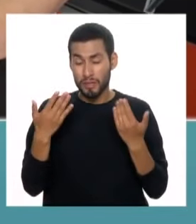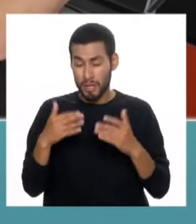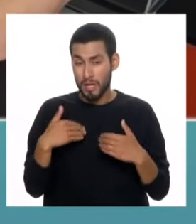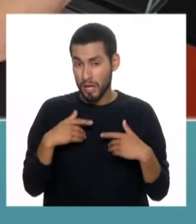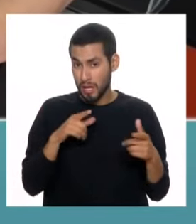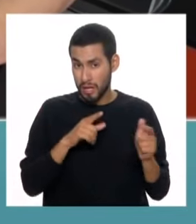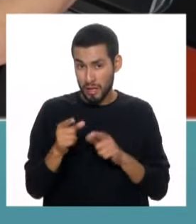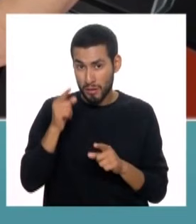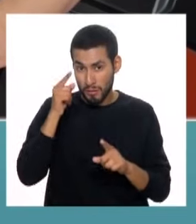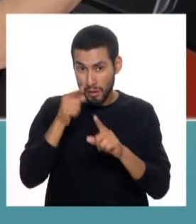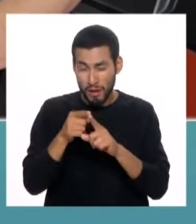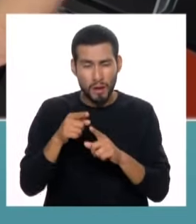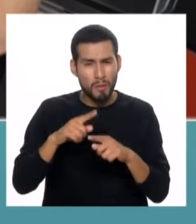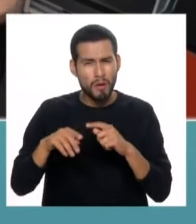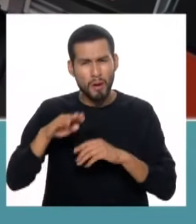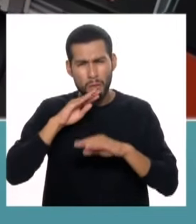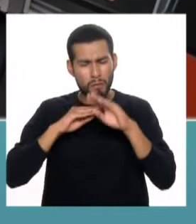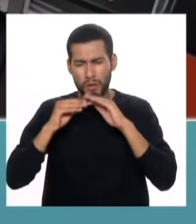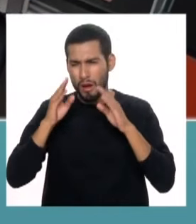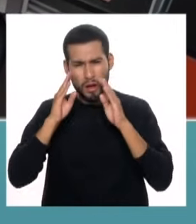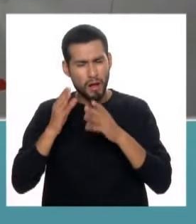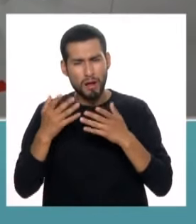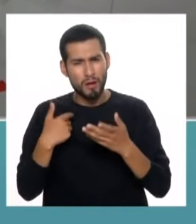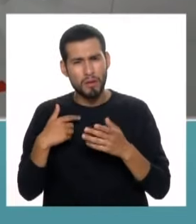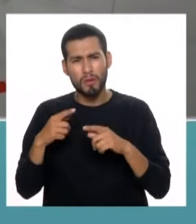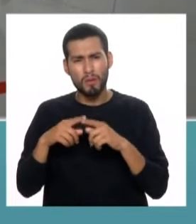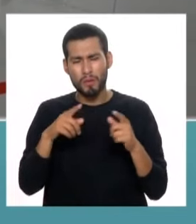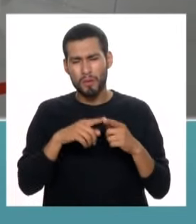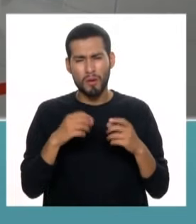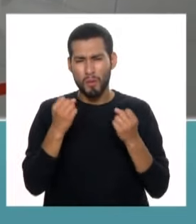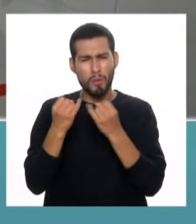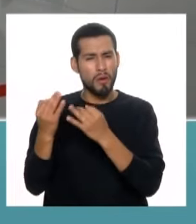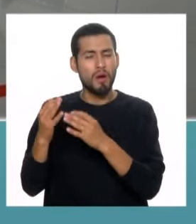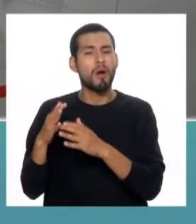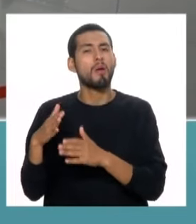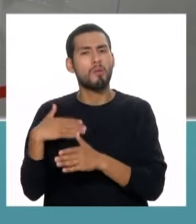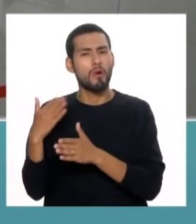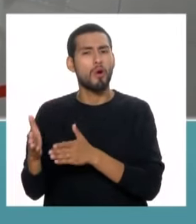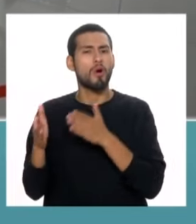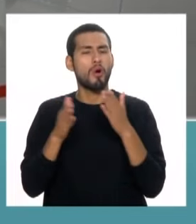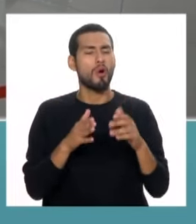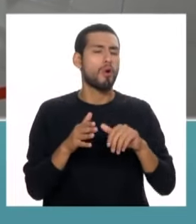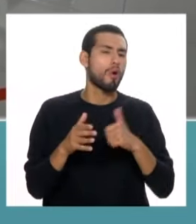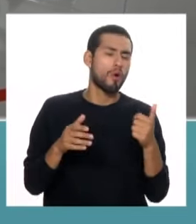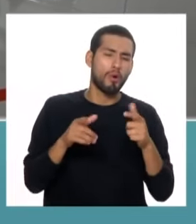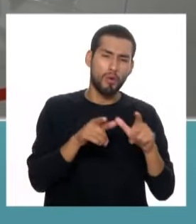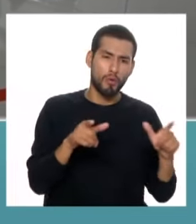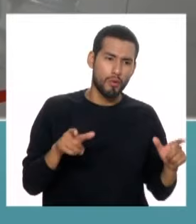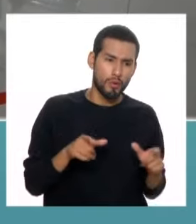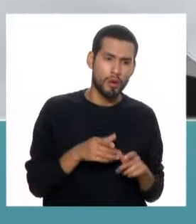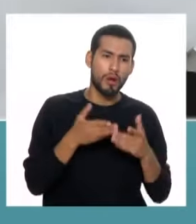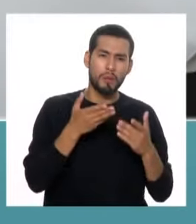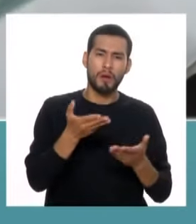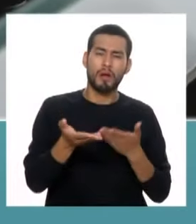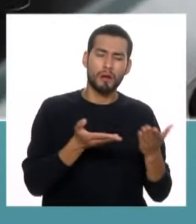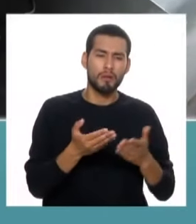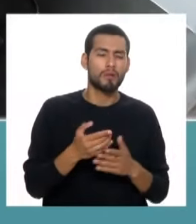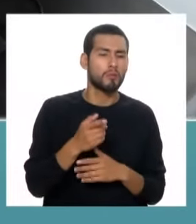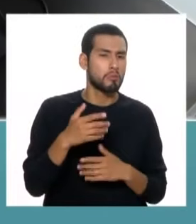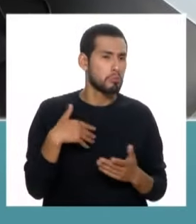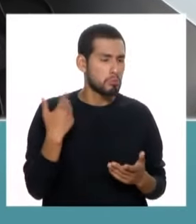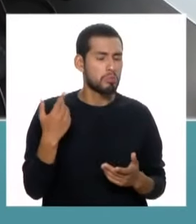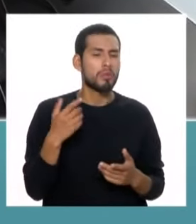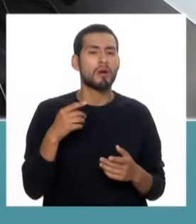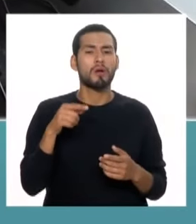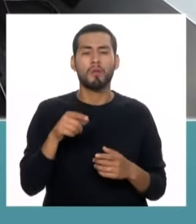o previstos no están atendiendo en ese momento a la necesidad urgente, se puede recurrir a estos otros espacios que vas a encontrar